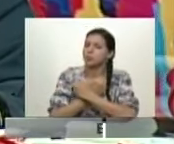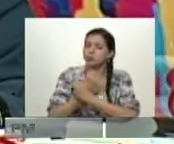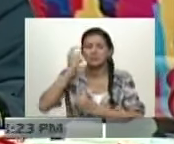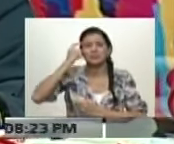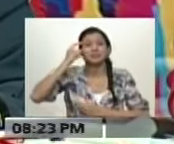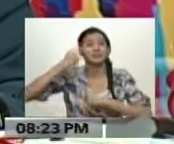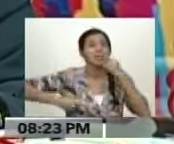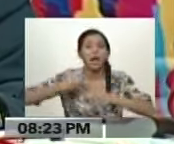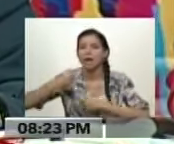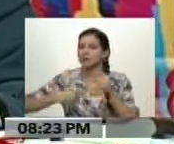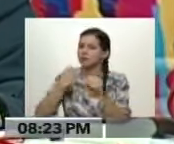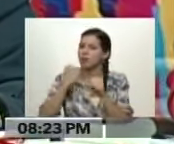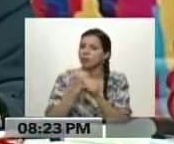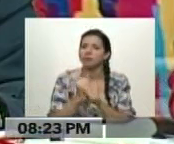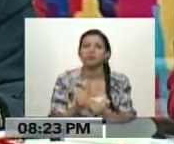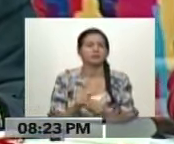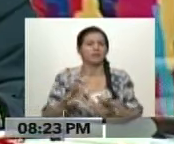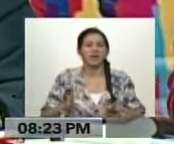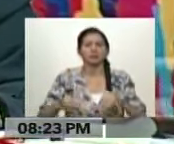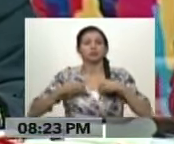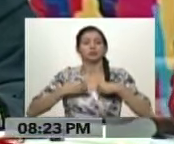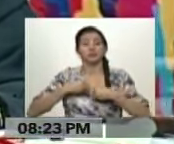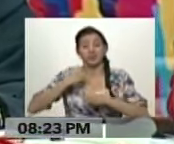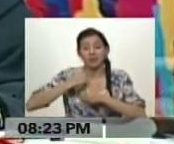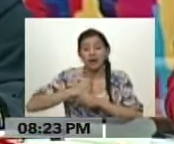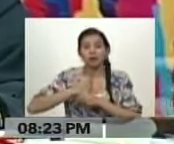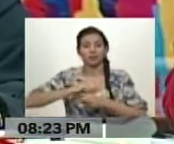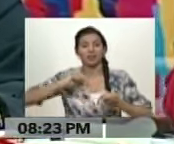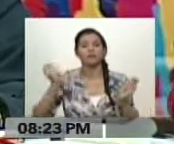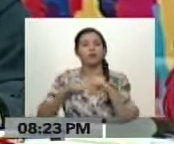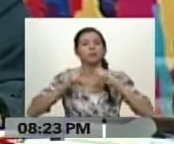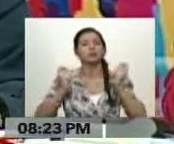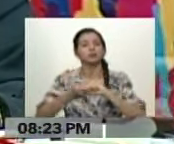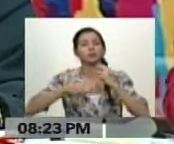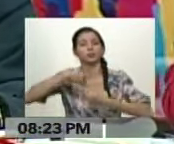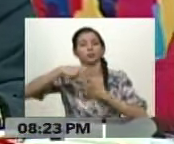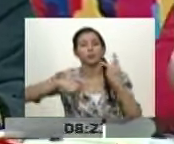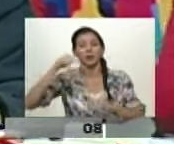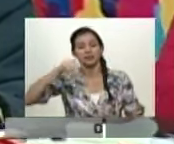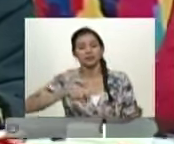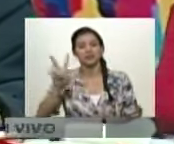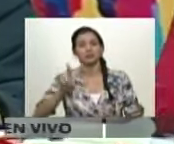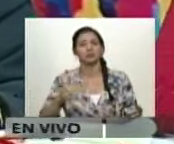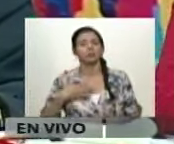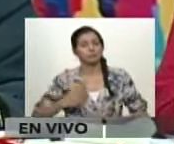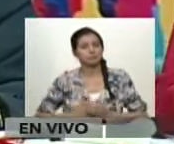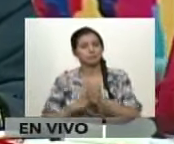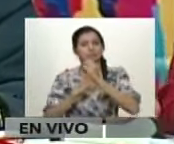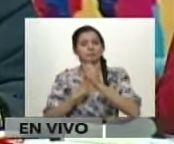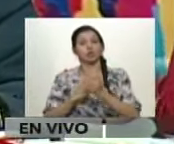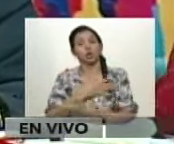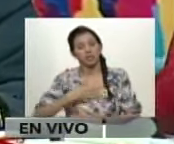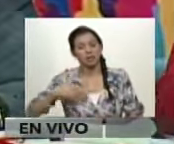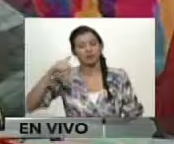de ustedes, la revolución productiva que estoy impulsando para Venezuela. Y que